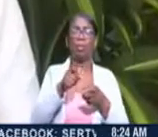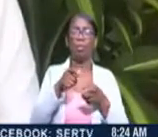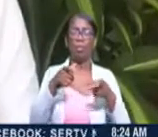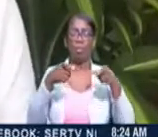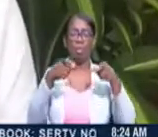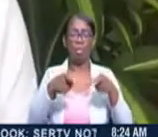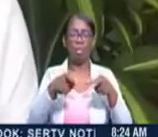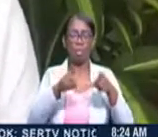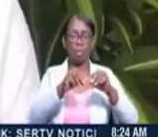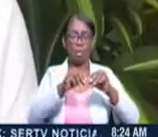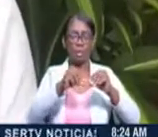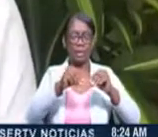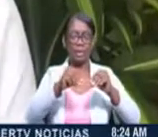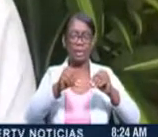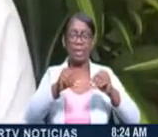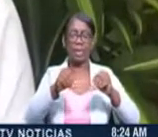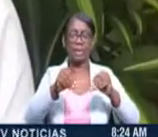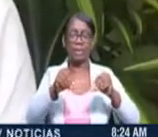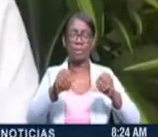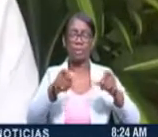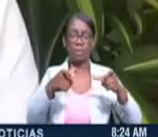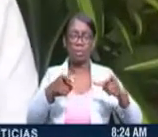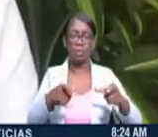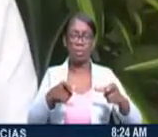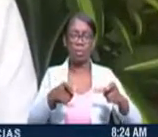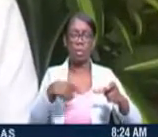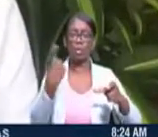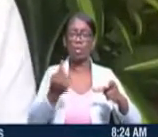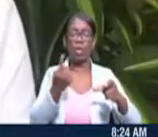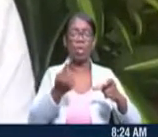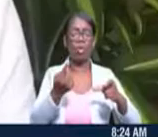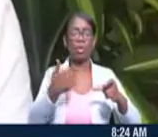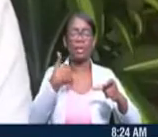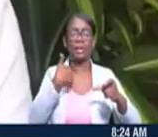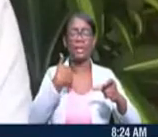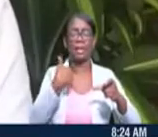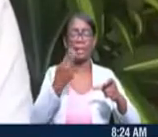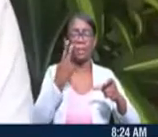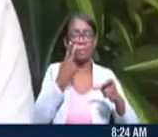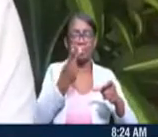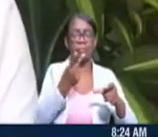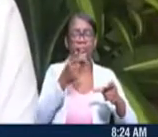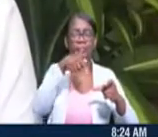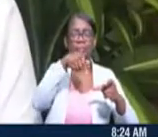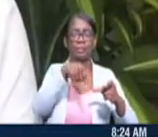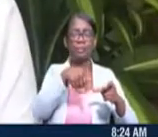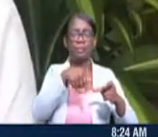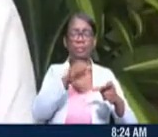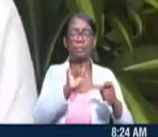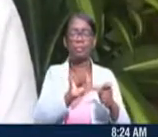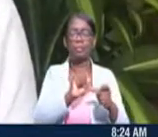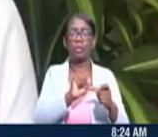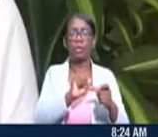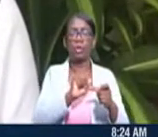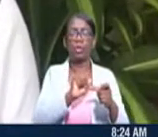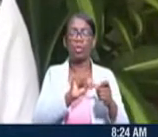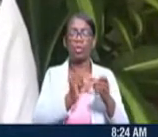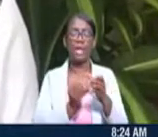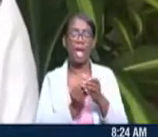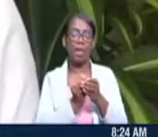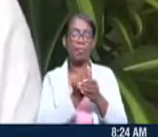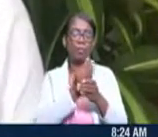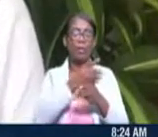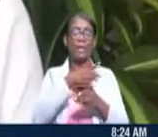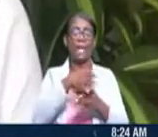poco terreno, en poco espacio, solamente tenemos que identificar que existe una fuente de agua